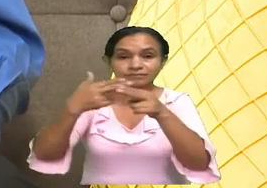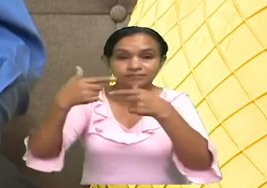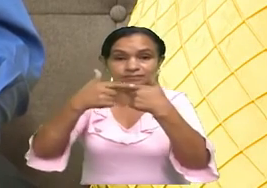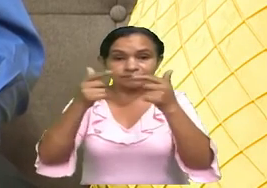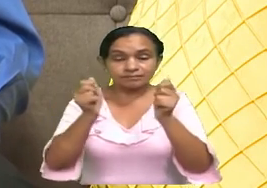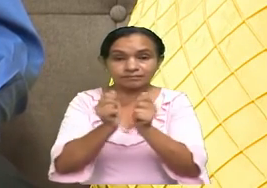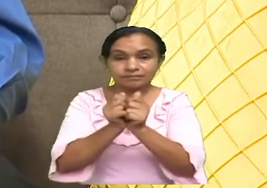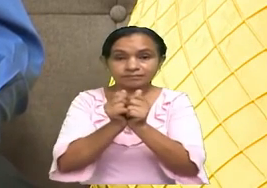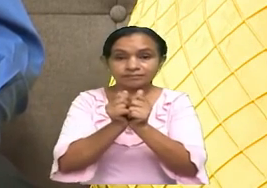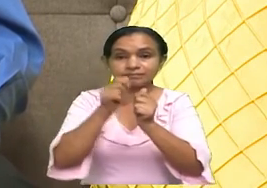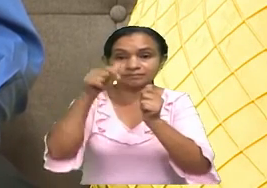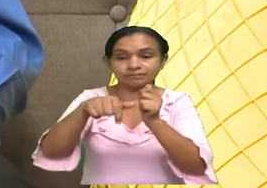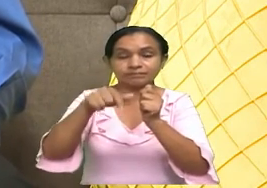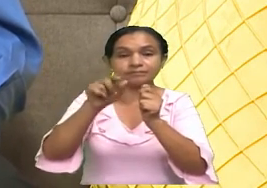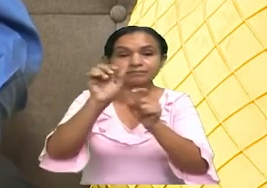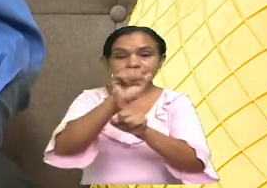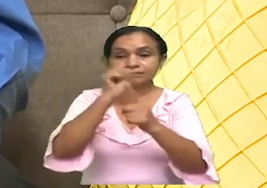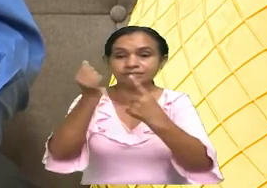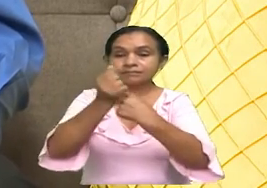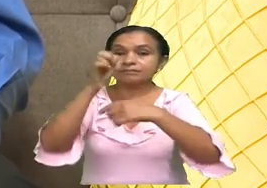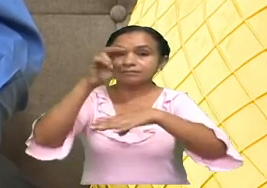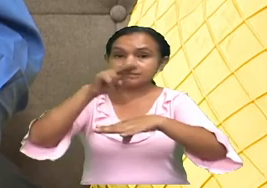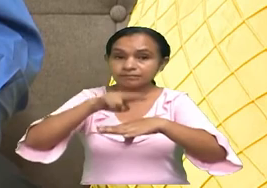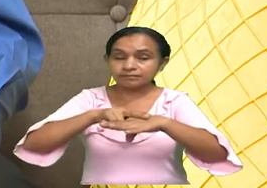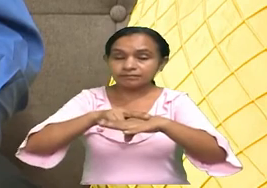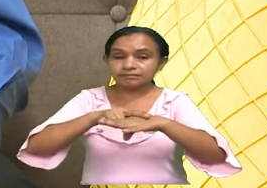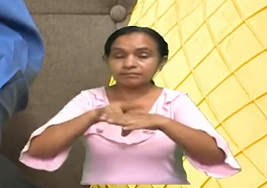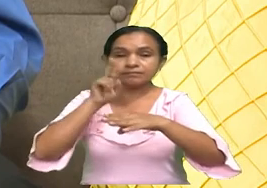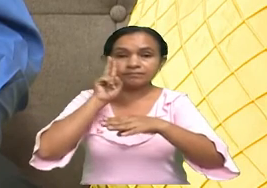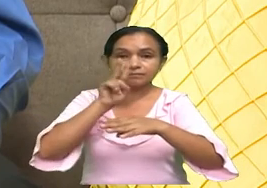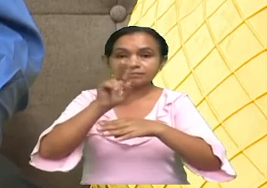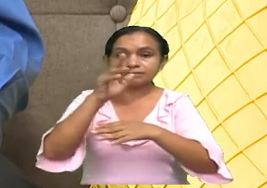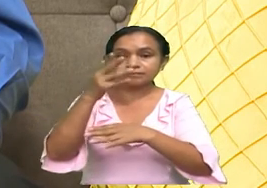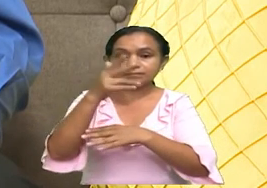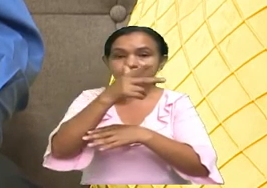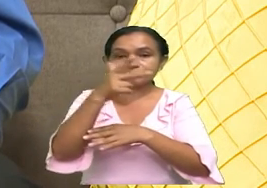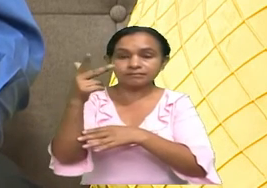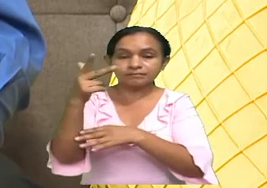la transmisión de su programa desde el Parlamento, le invitamos a que se quede en fiel sintonía del